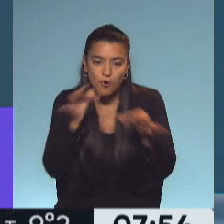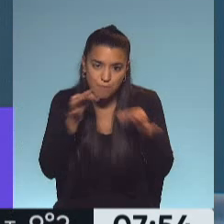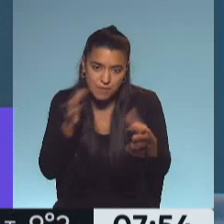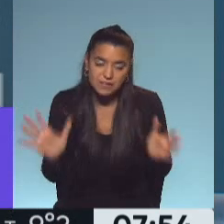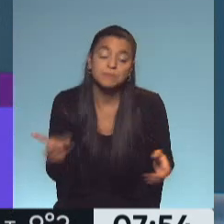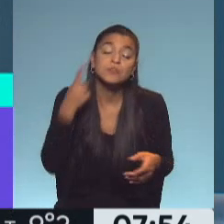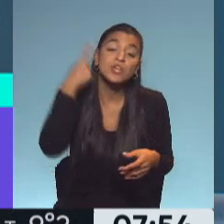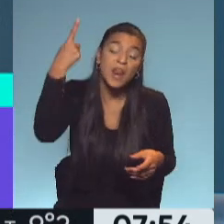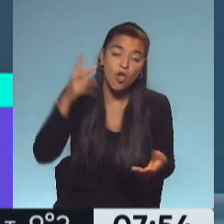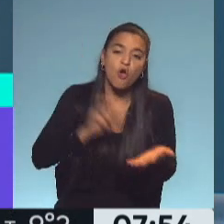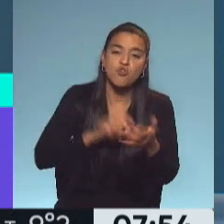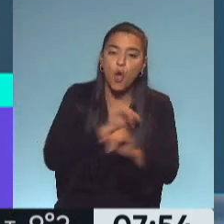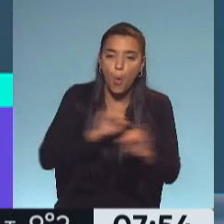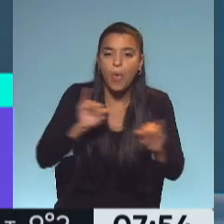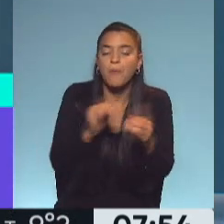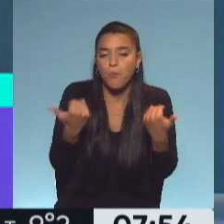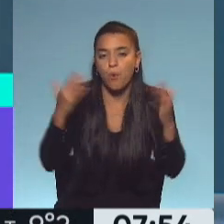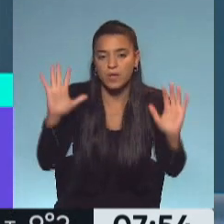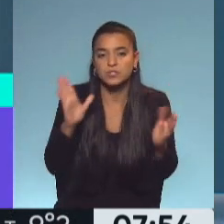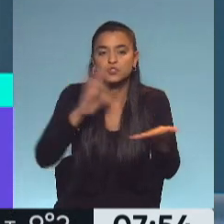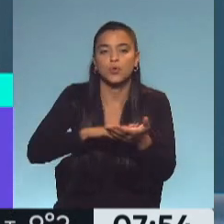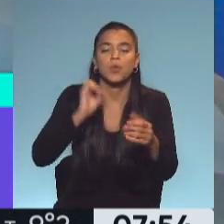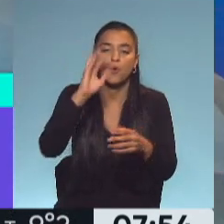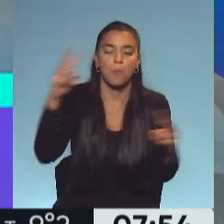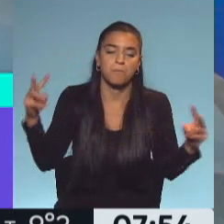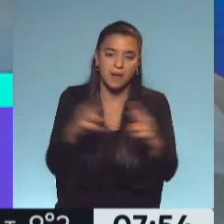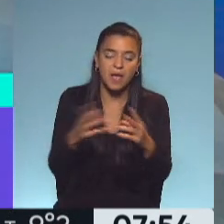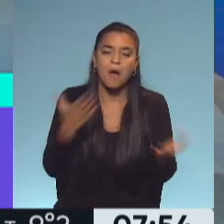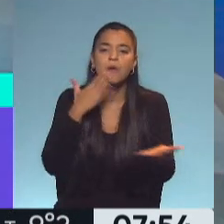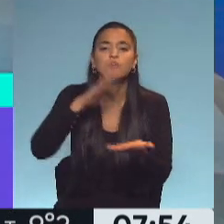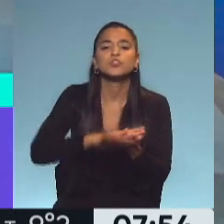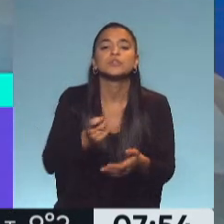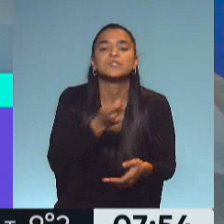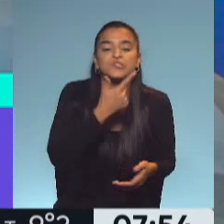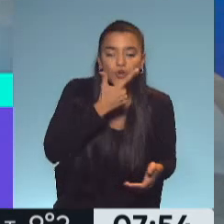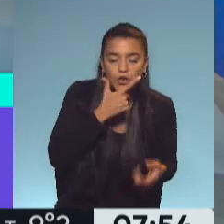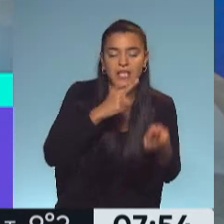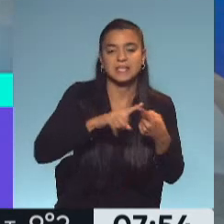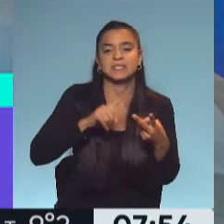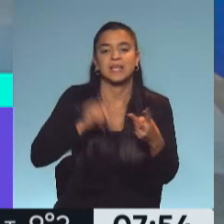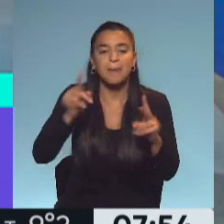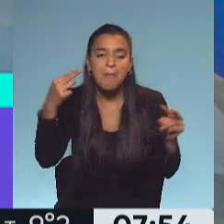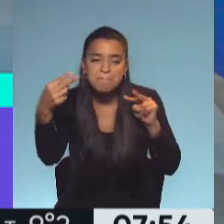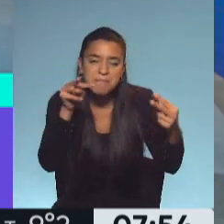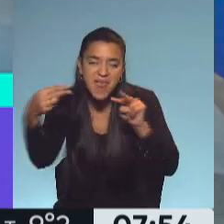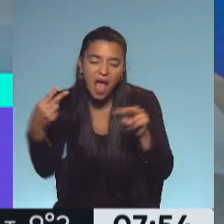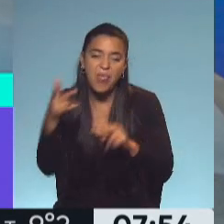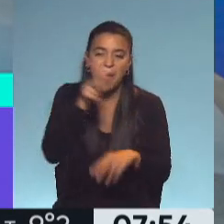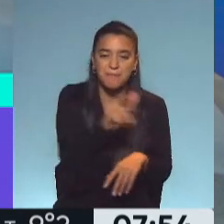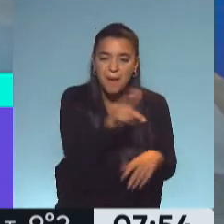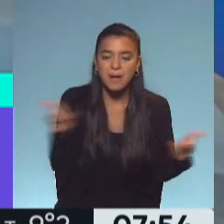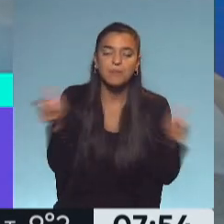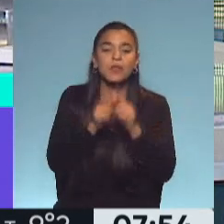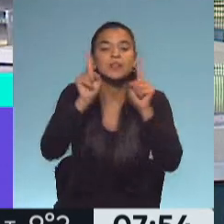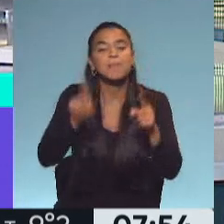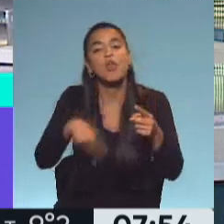puede llegar a haber novedades en estos días sobre el Club de París. A ver, hablábamos del índice sonrisa, del índice mirada del Papa Francisco en la reunión, pero